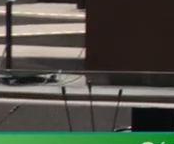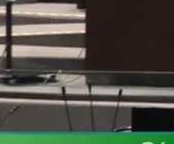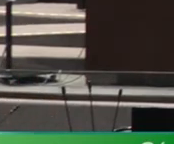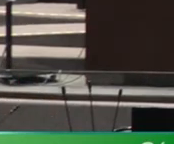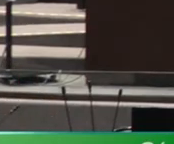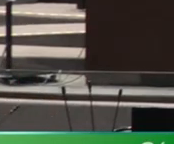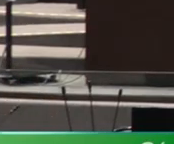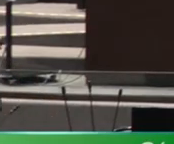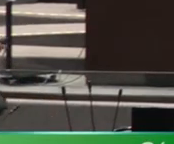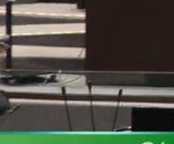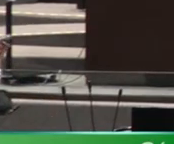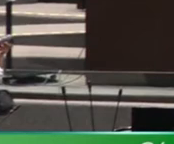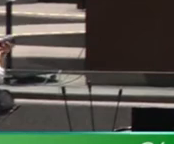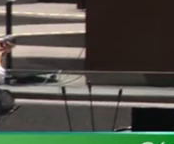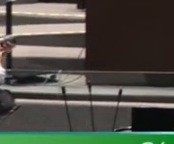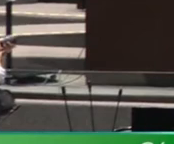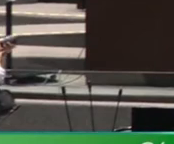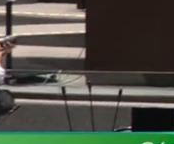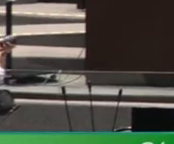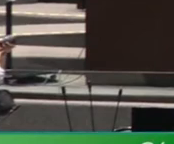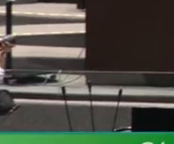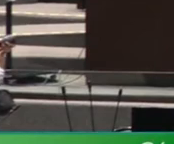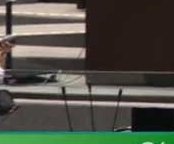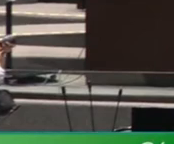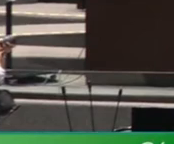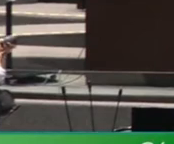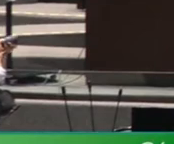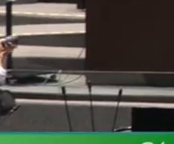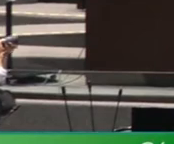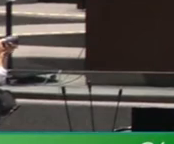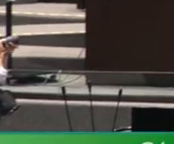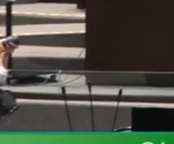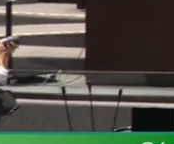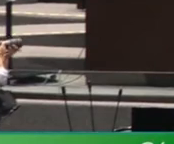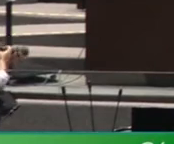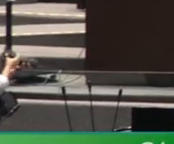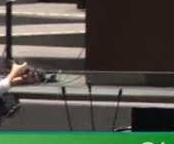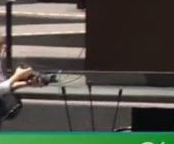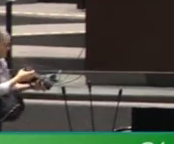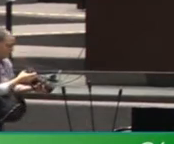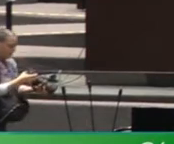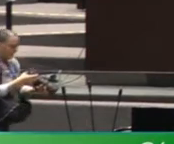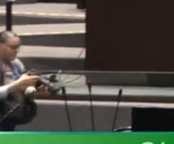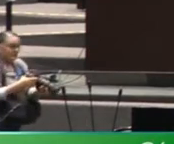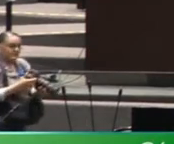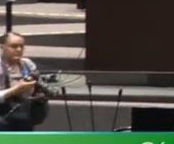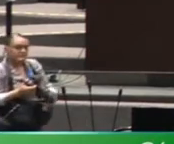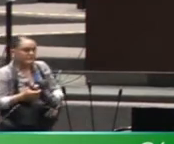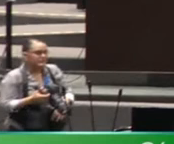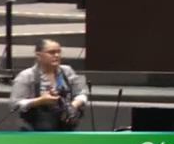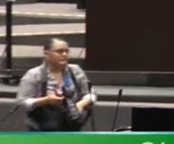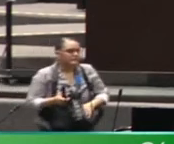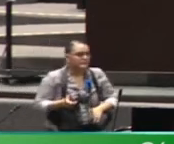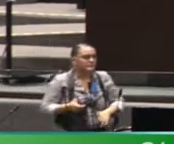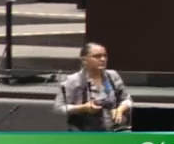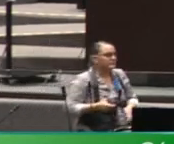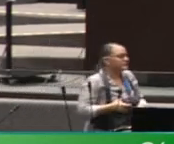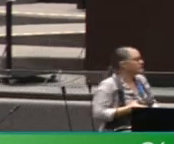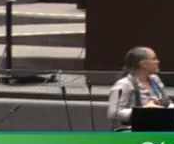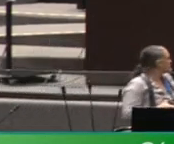1990 marcó para México el año de la apertura en